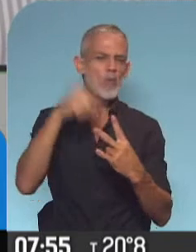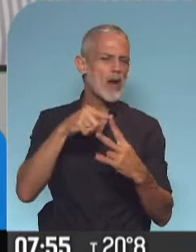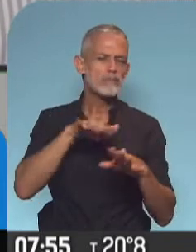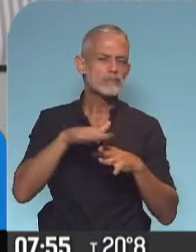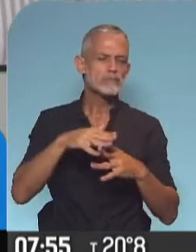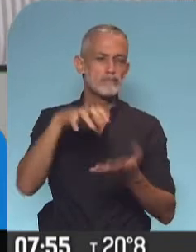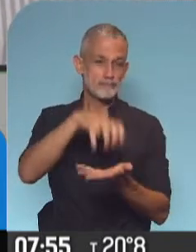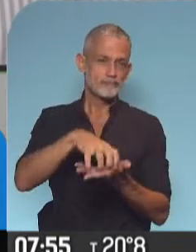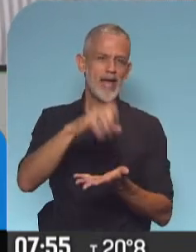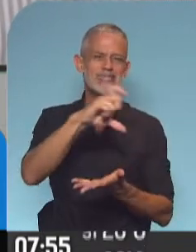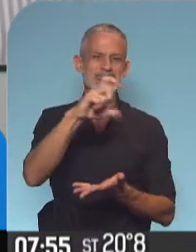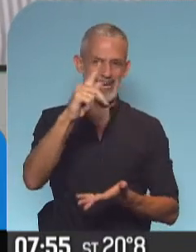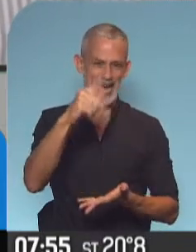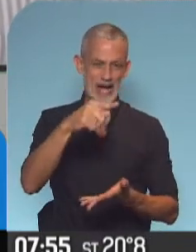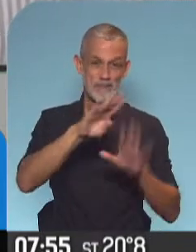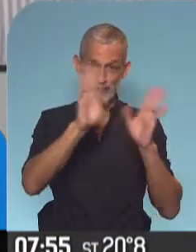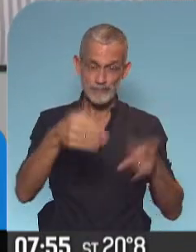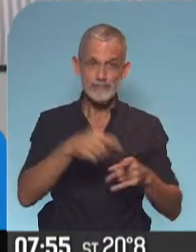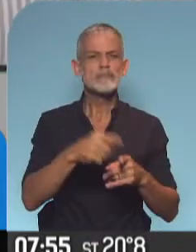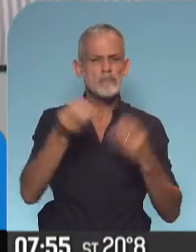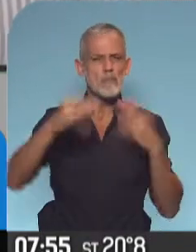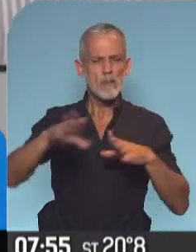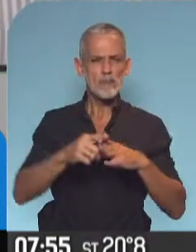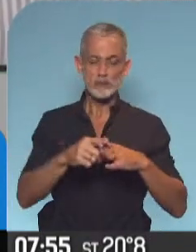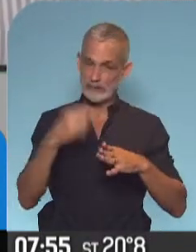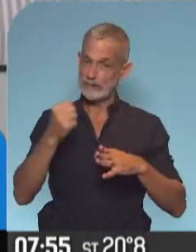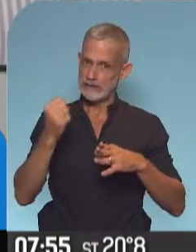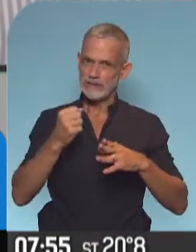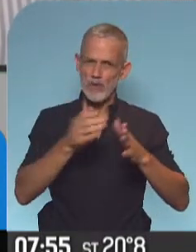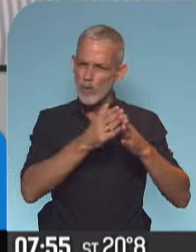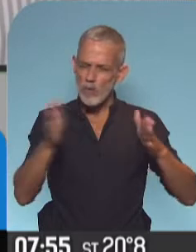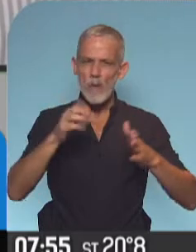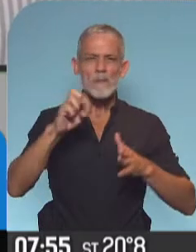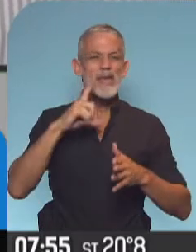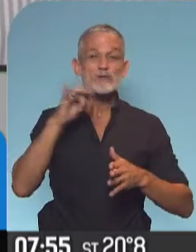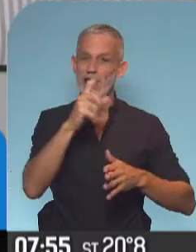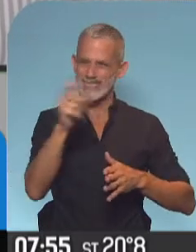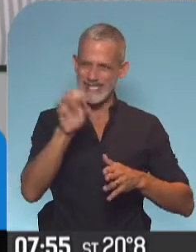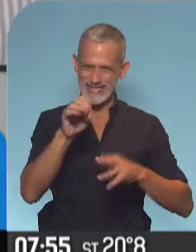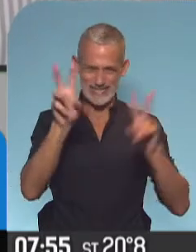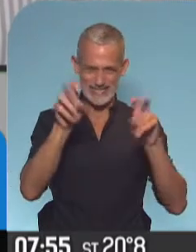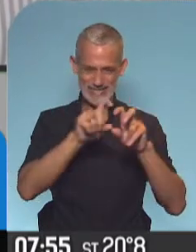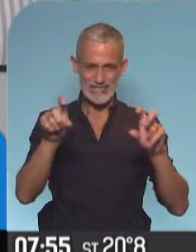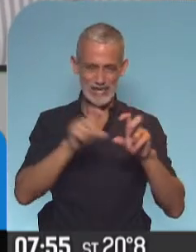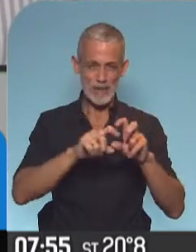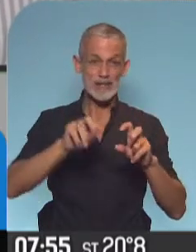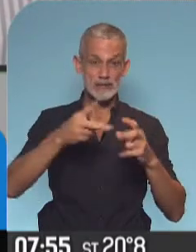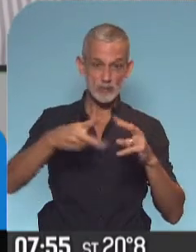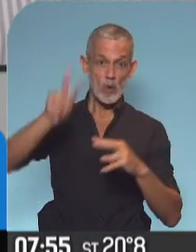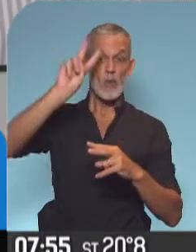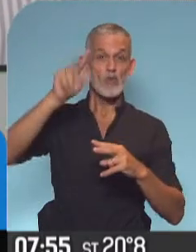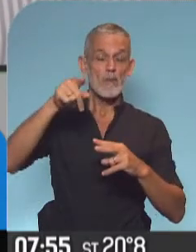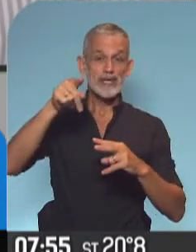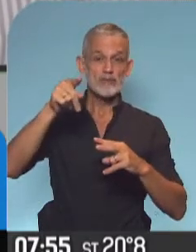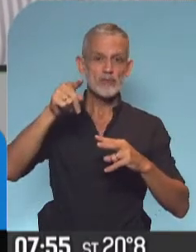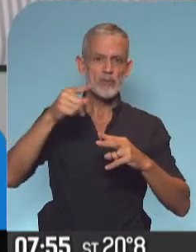en el CCK, donde se dio inicio a un ambicioso ciclo llamado Piazzolla 100, donde el segundo piso fue tomado por